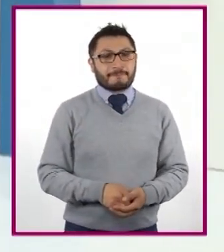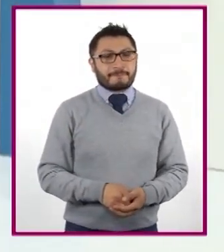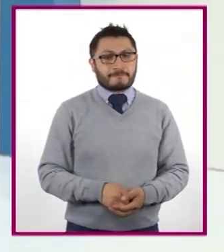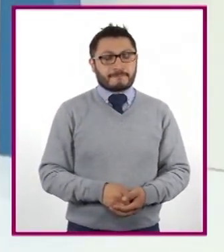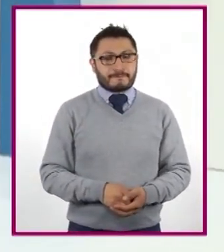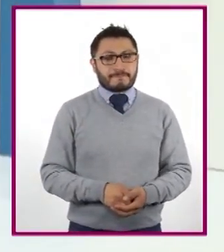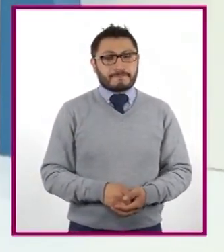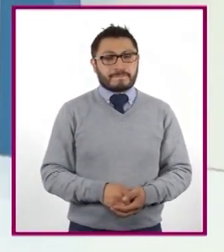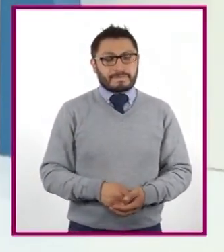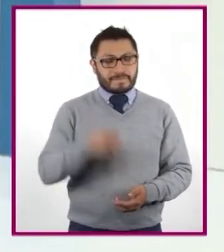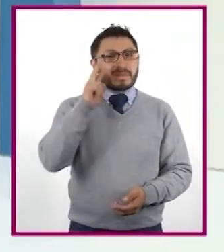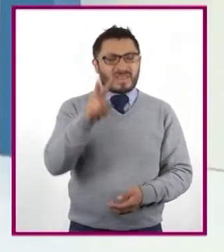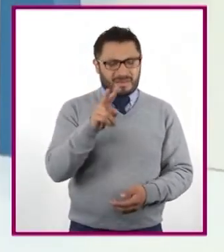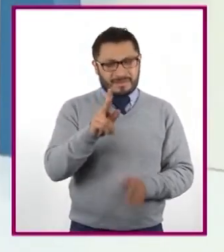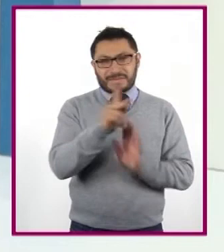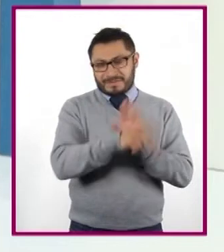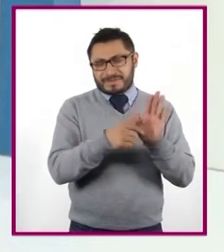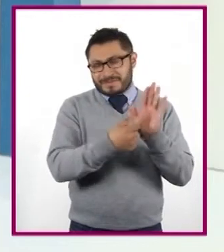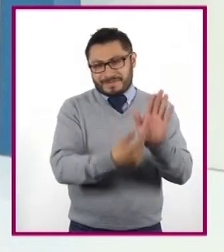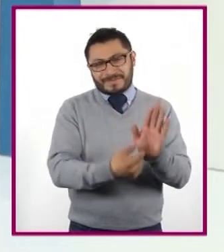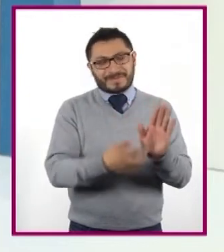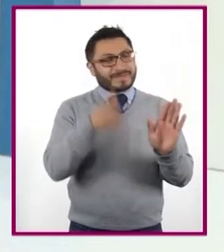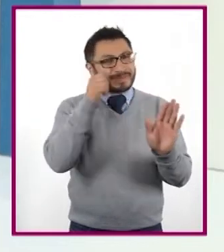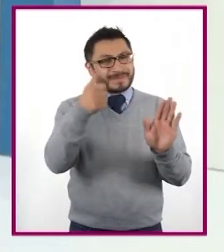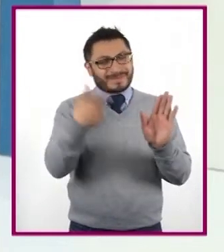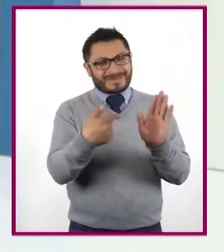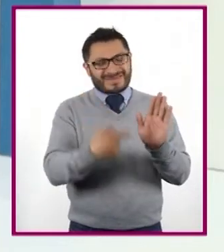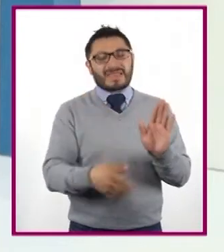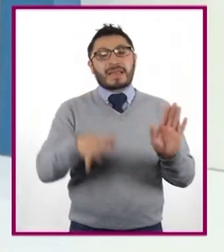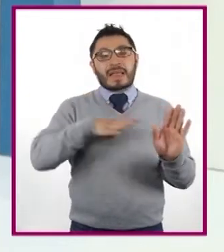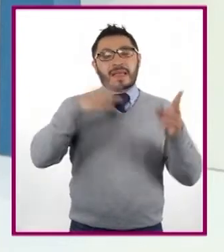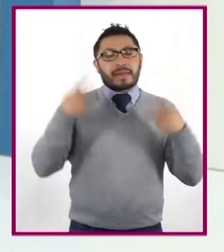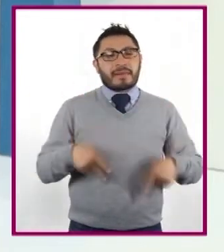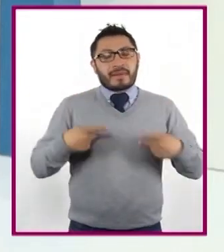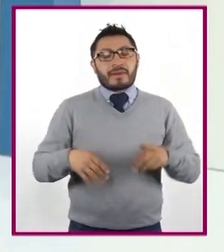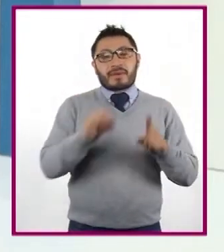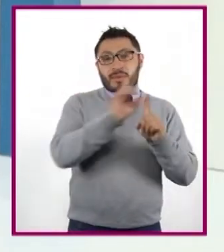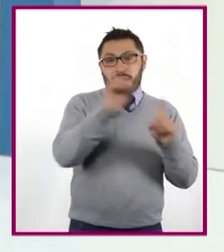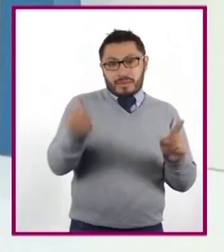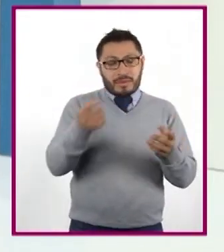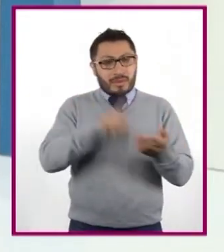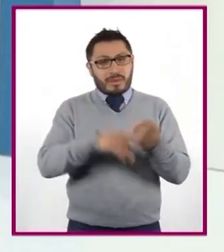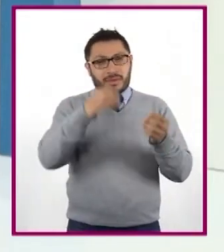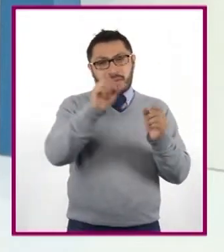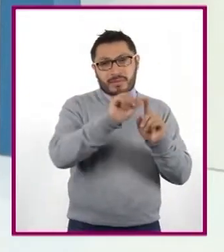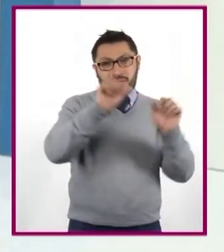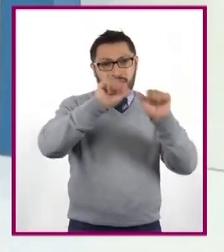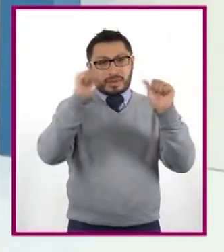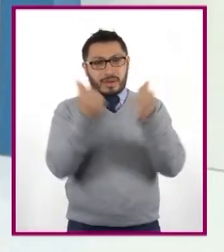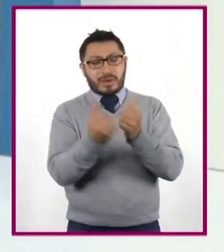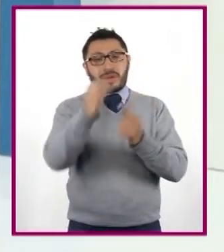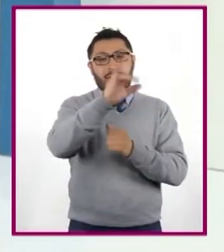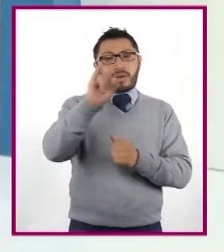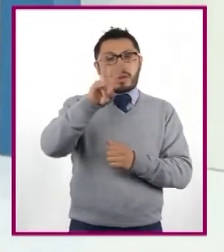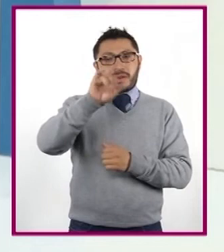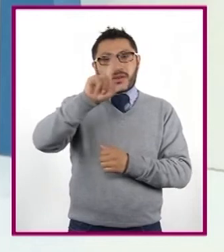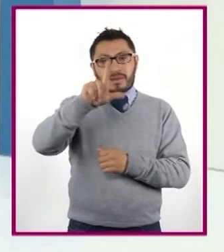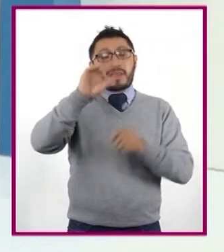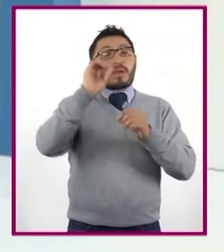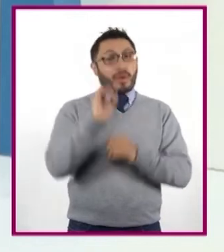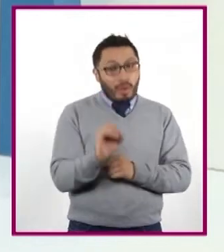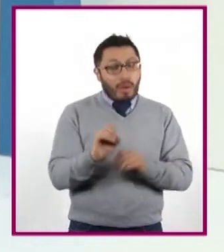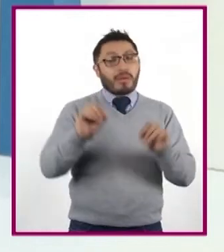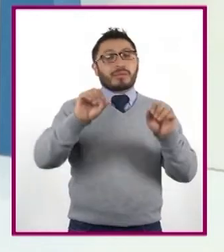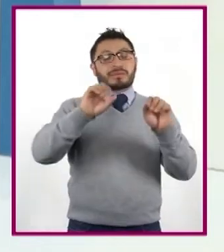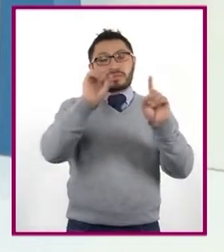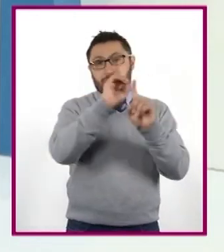Como vimos y escuchamos en el video, los ciudadanos organizados en asociaciones civiles u organizaciones